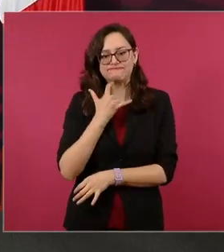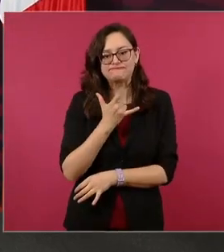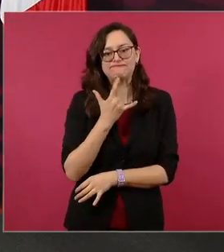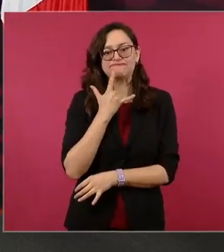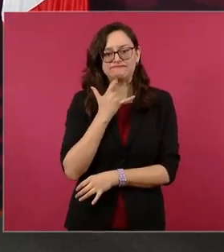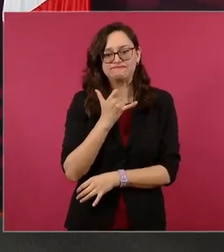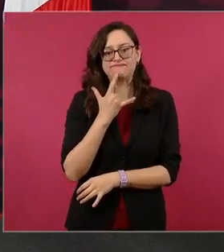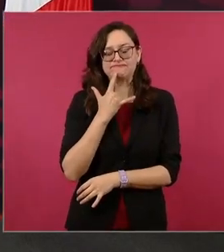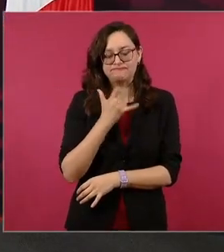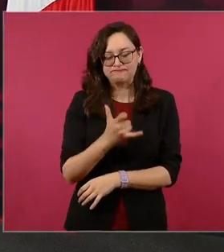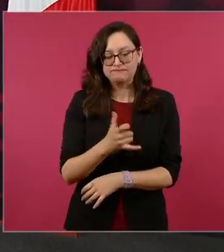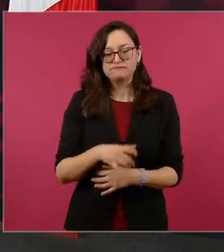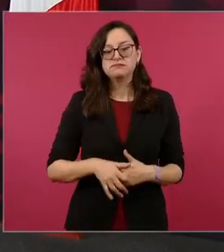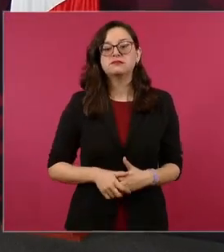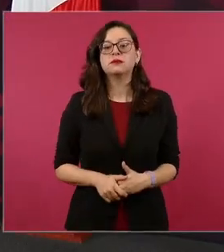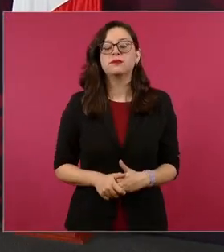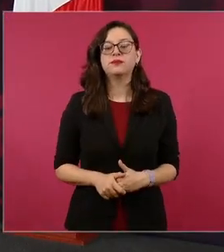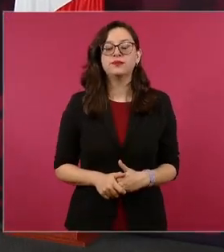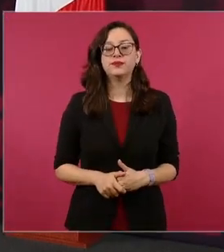Por ejemplo,